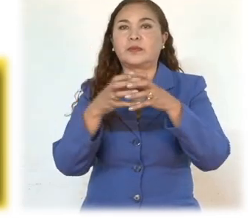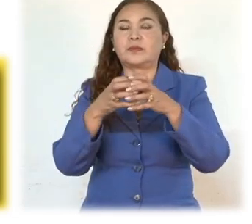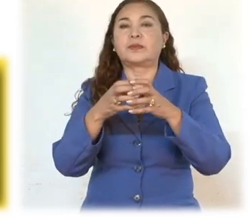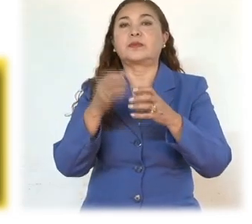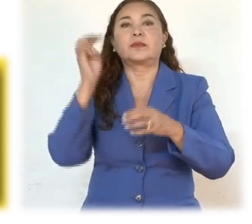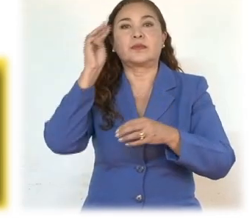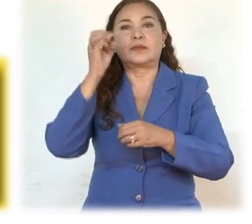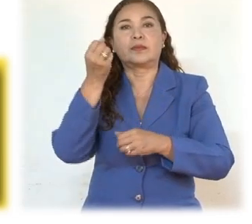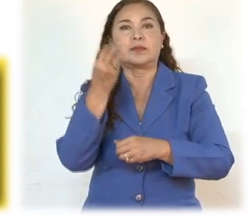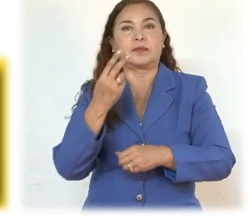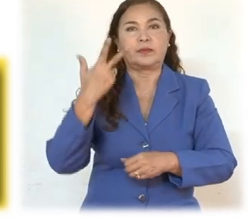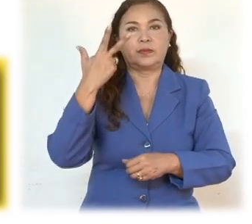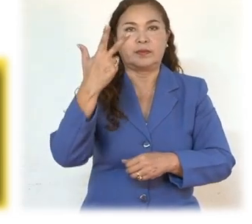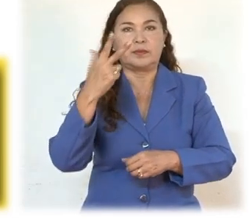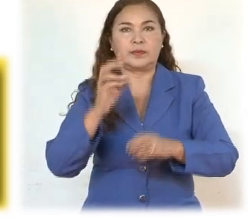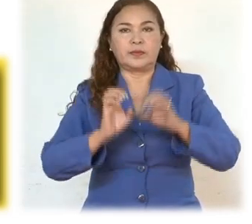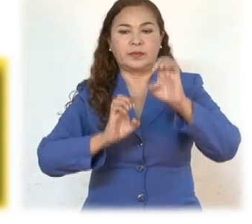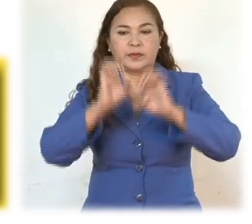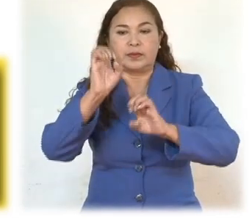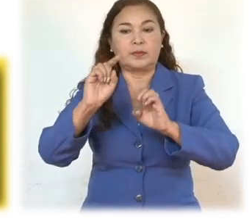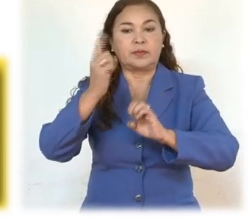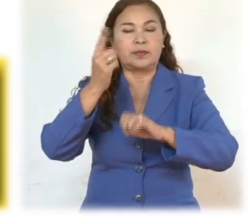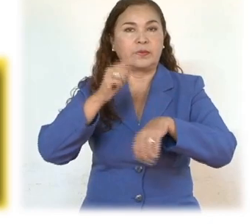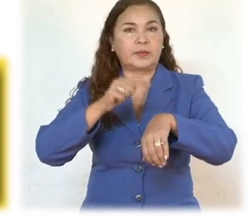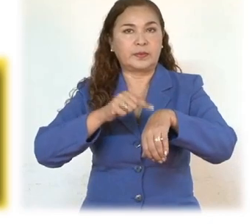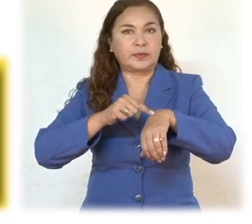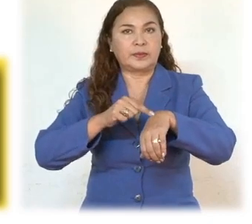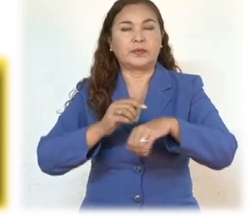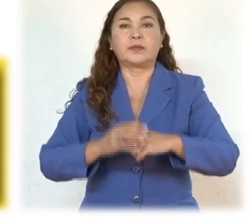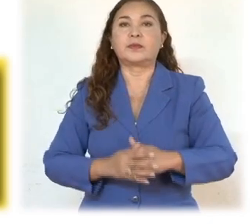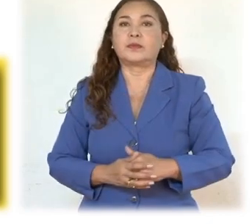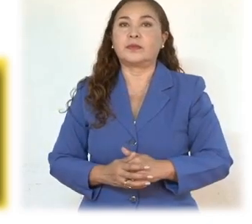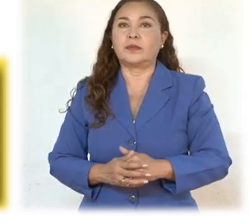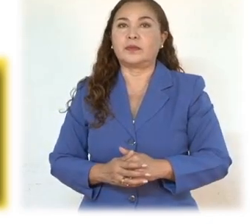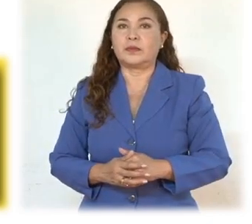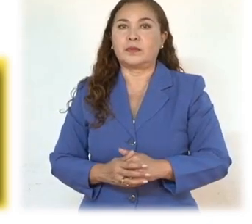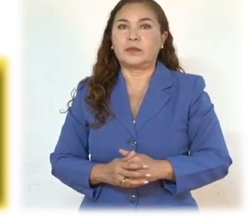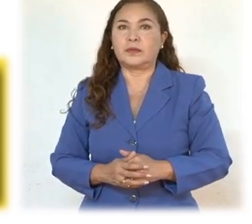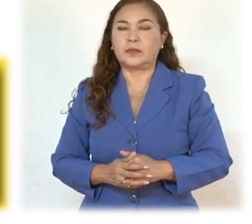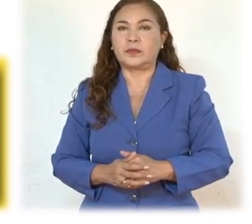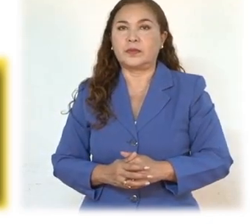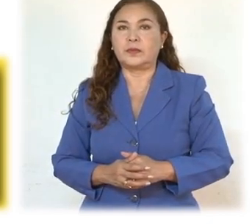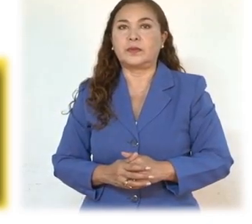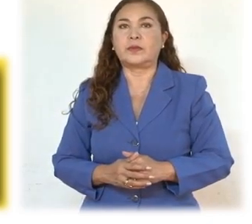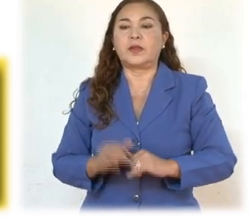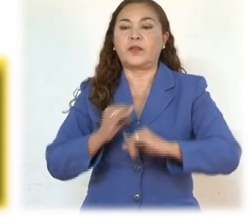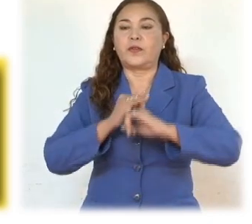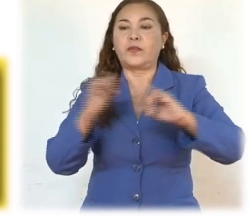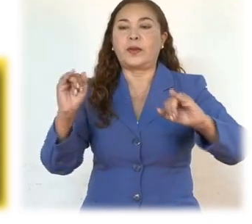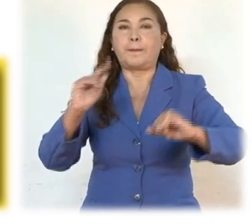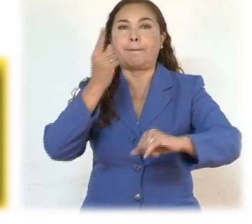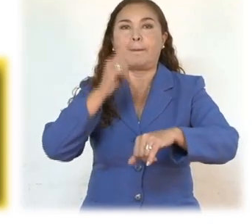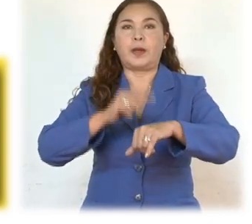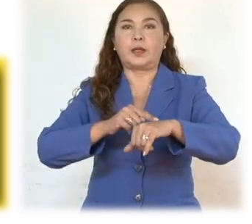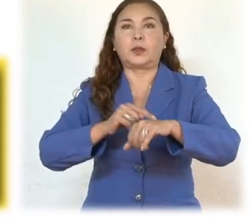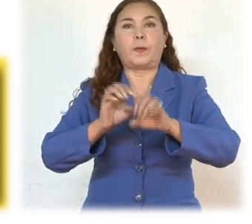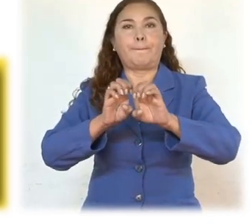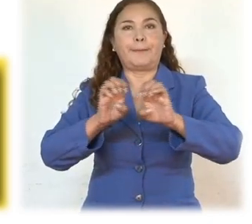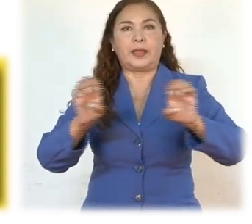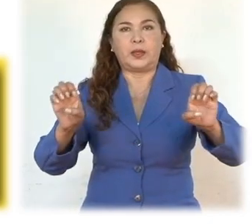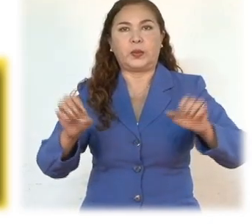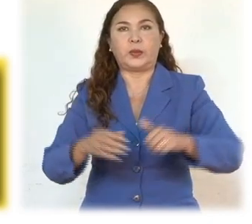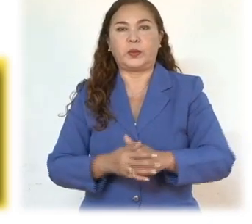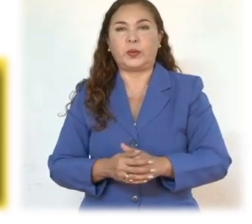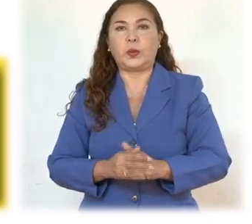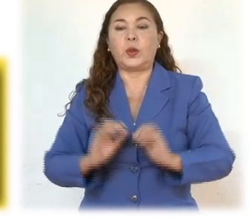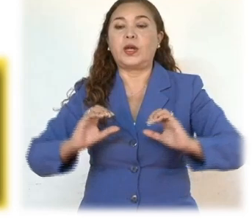docente número TR balance del primer momento fin del primer momento